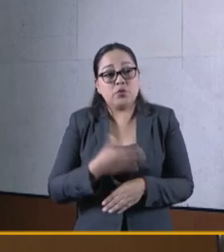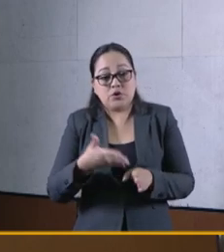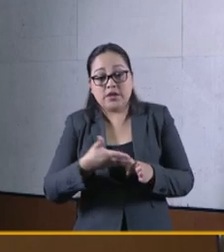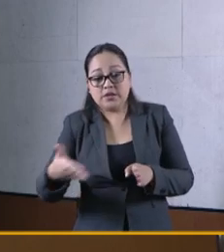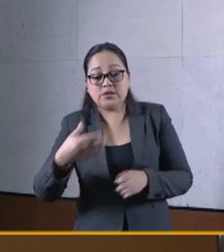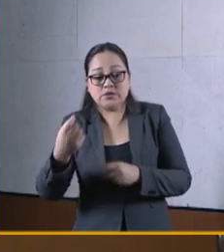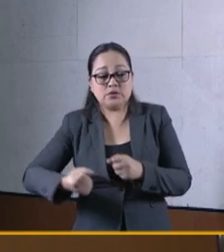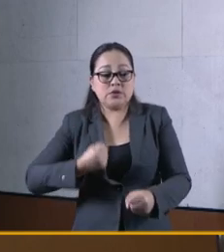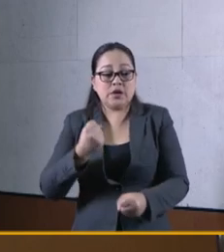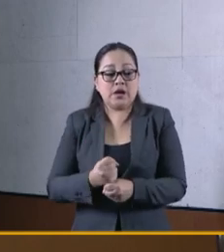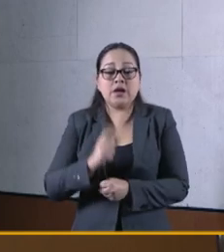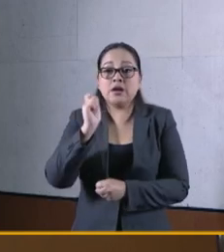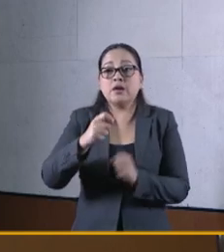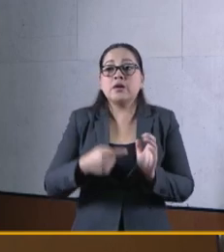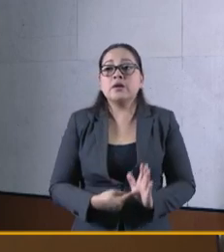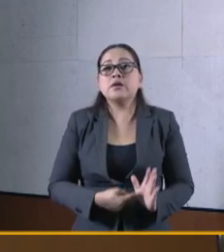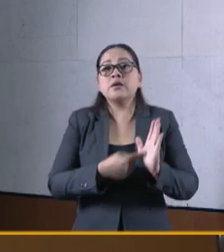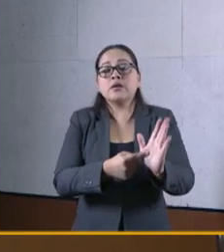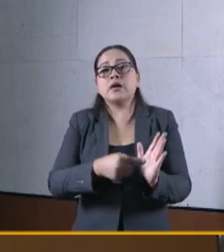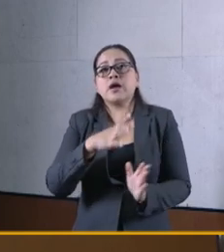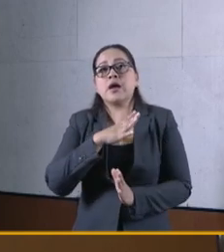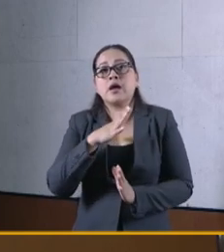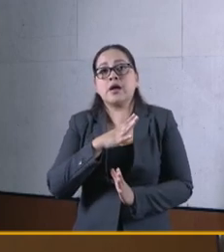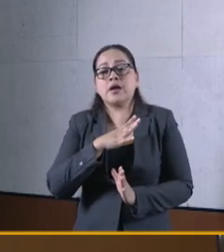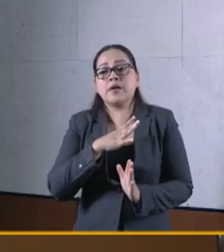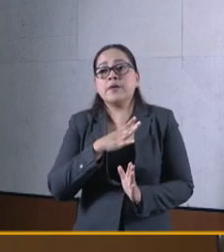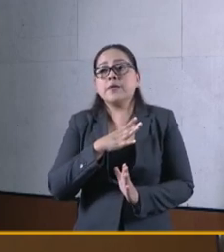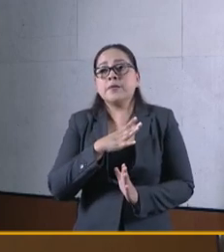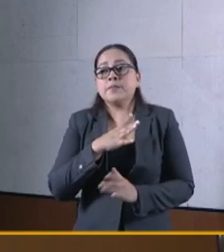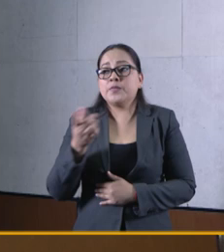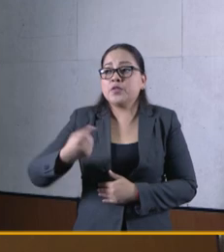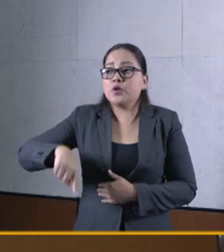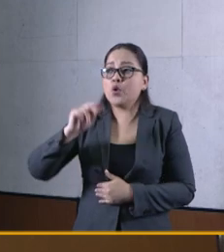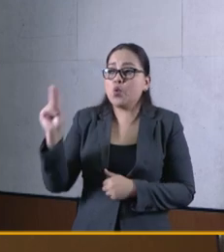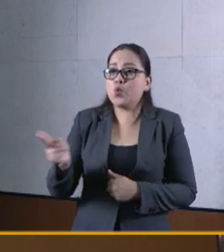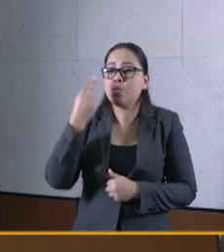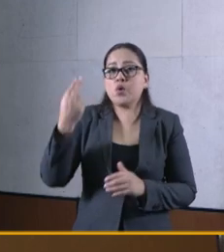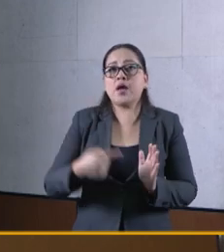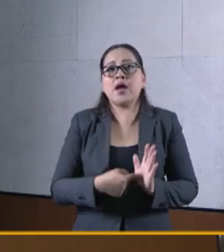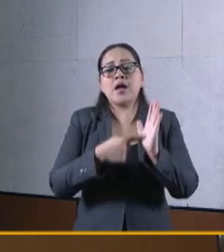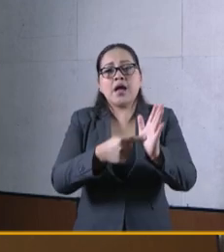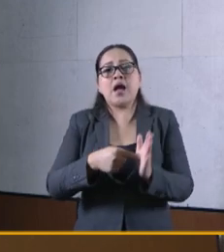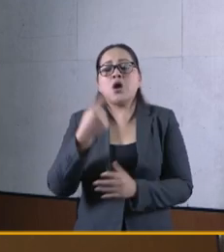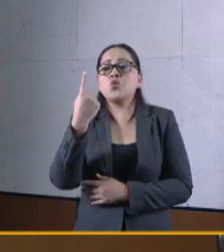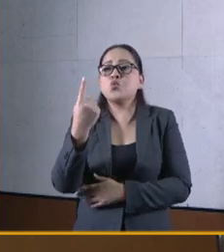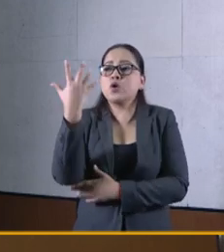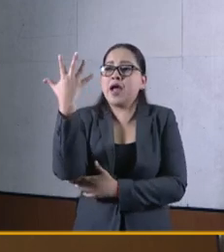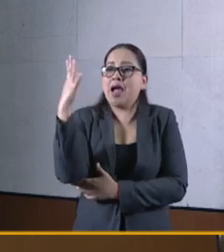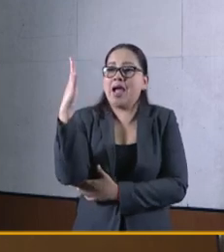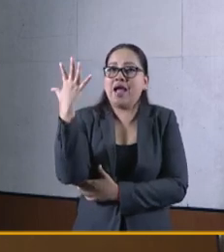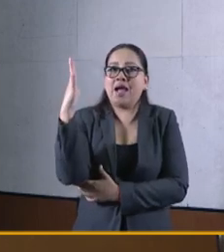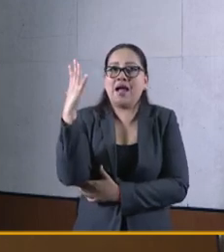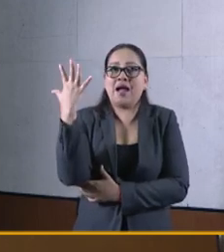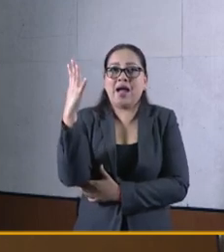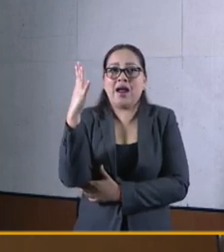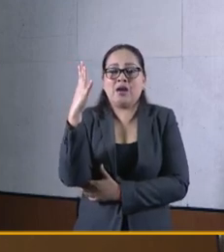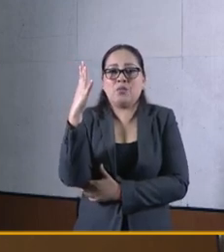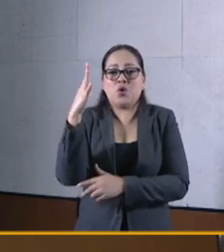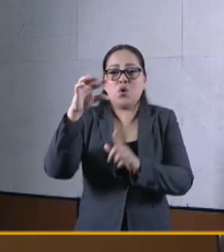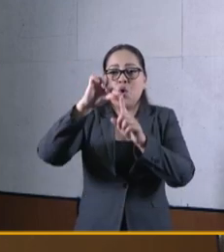se eligió como símbolo del aniversario la autonomía un árbol de follaje multicolor